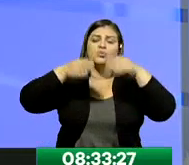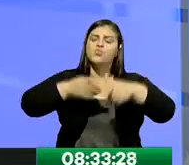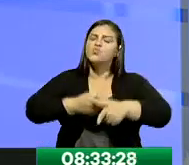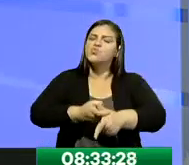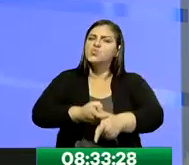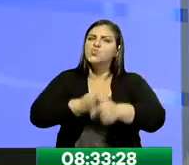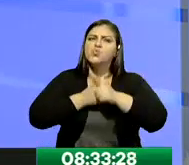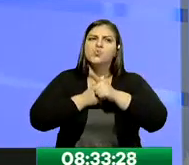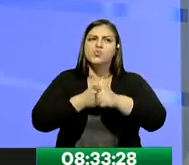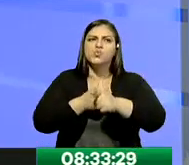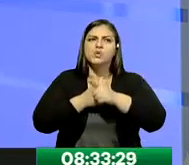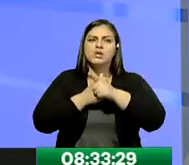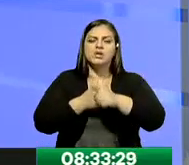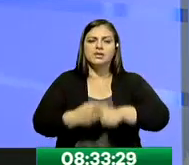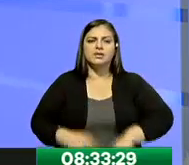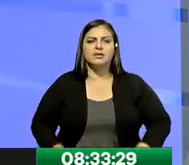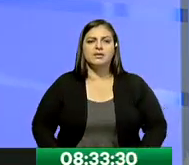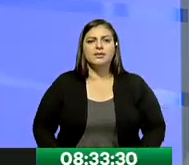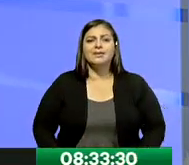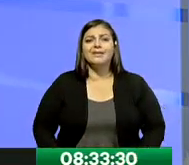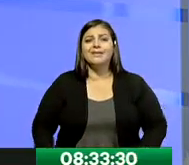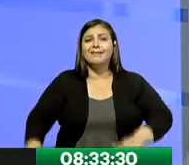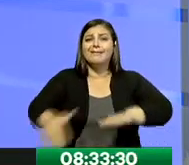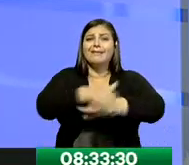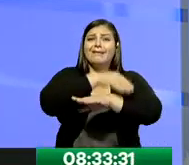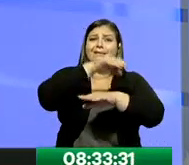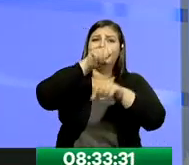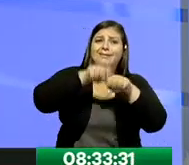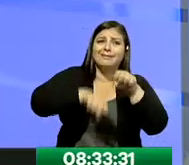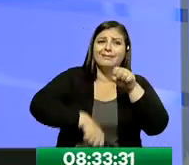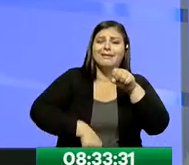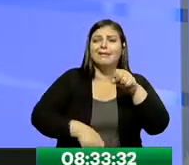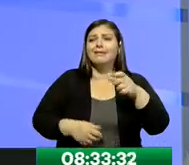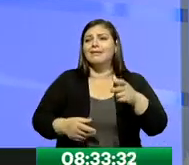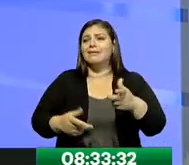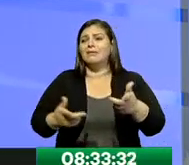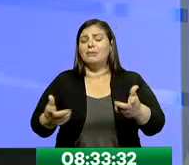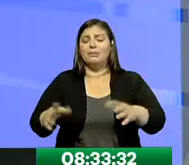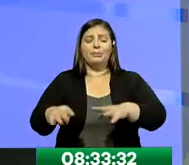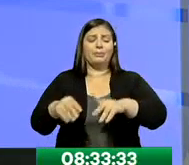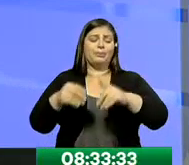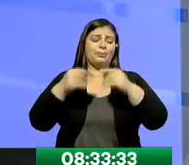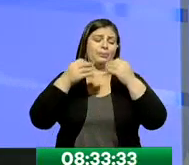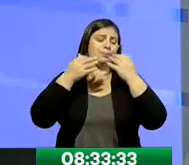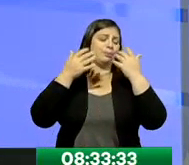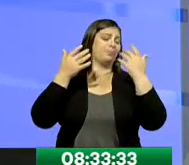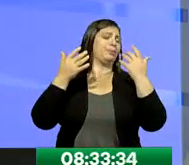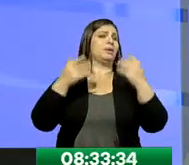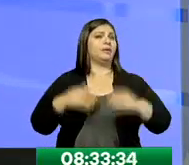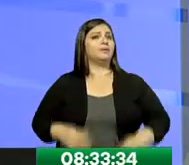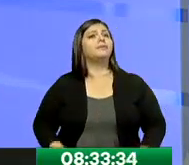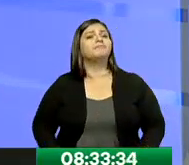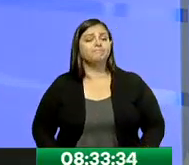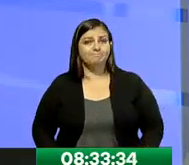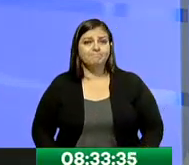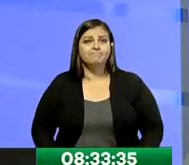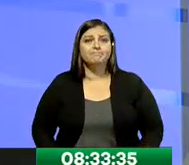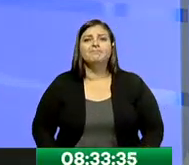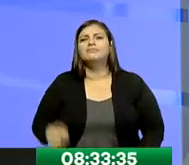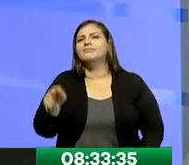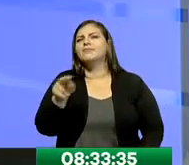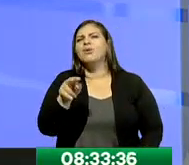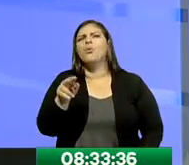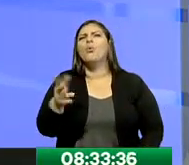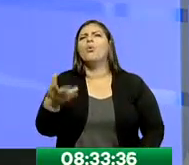sobre todo por los baches, los huecos que hay ahí. Eso genera polvo, malestar en toda la comunidad de ese sector y que